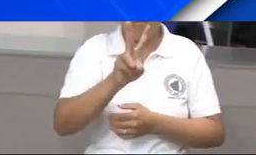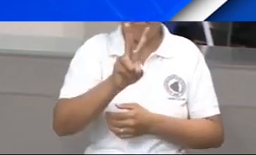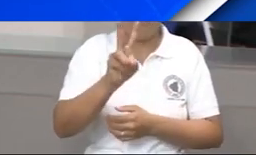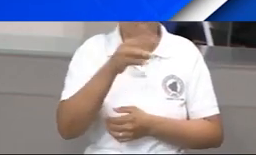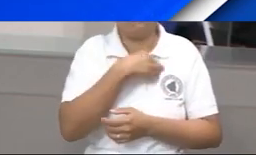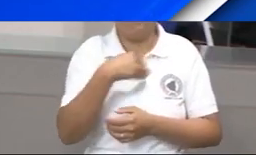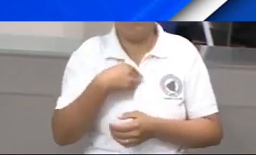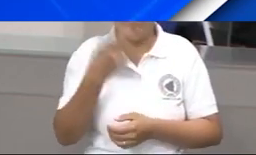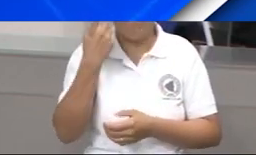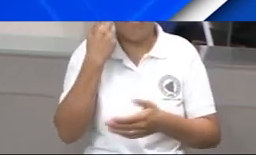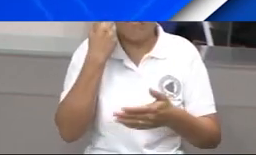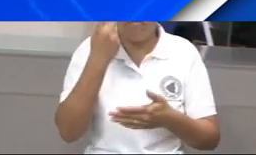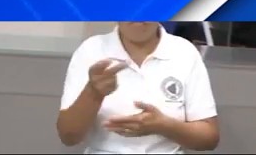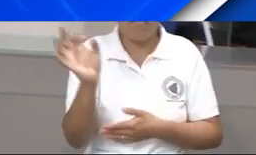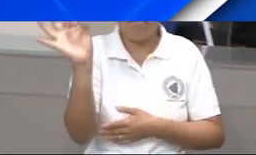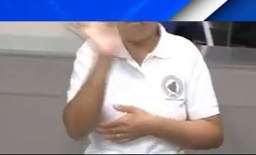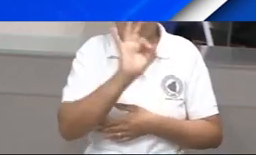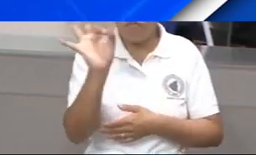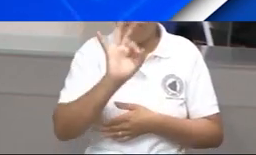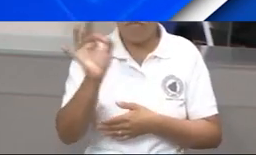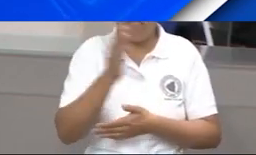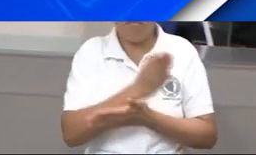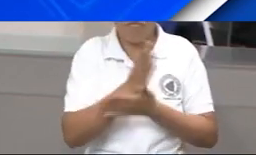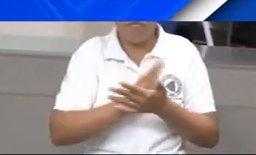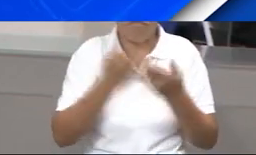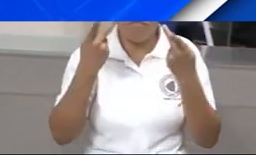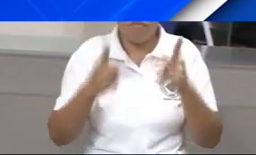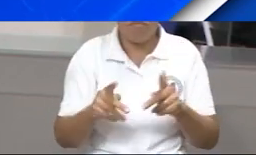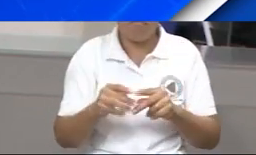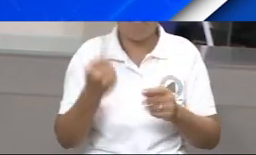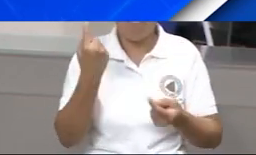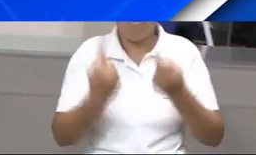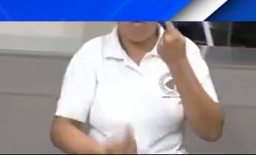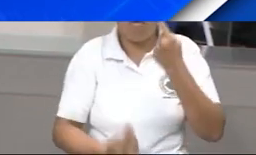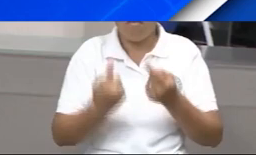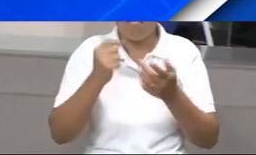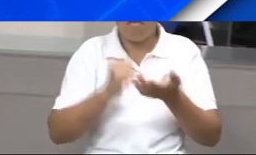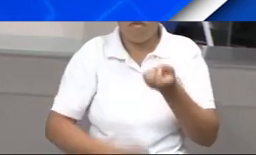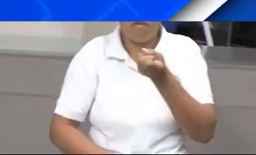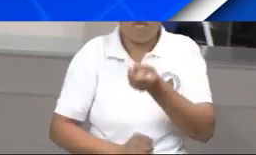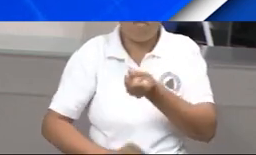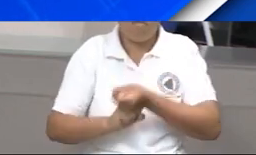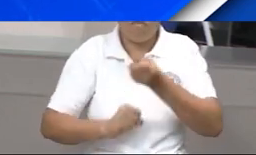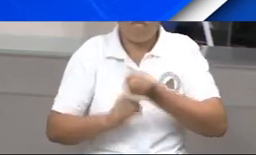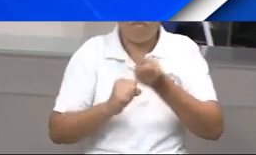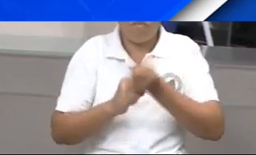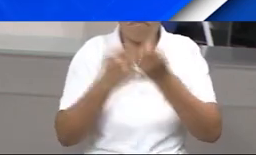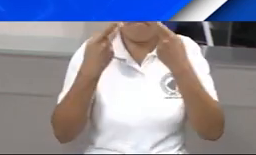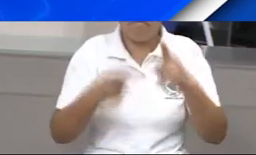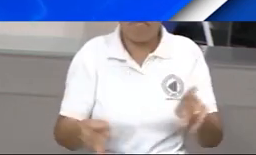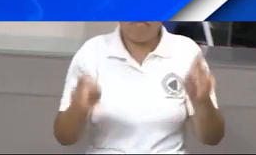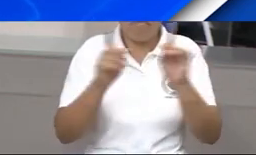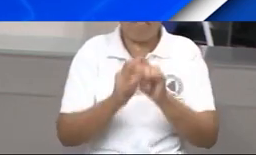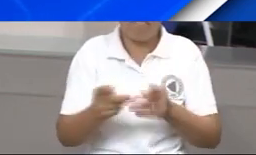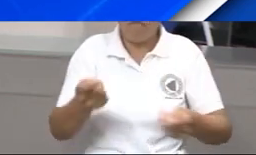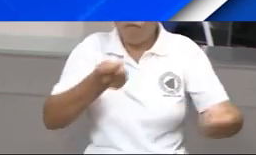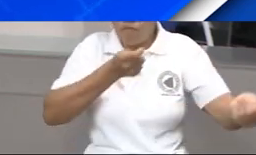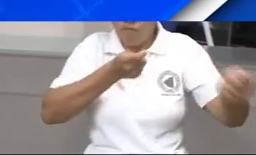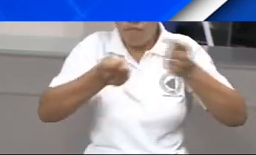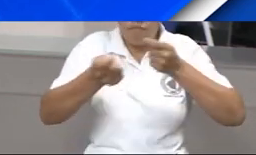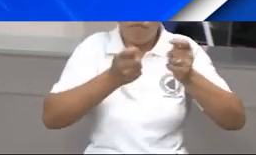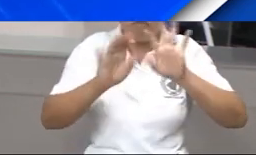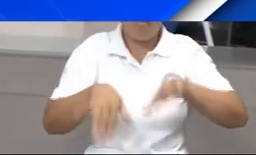define explícitamente sus funciones y atribuciones con la flexibilidad necesaria para ejercer la